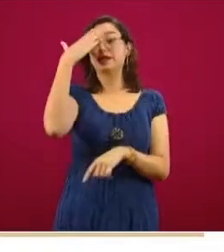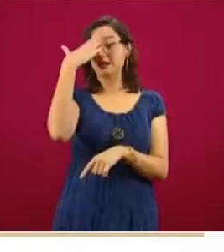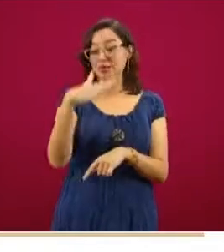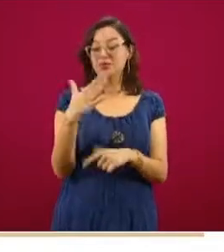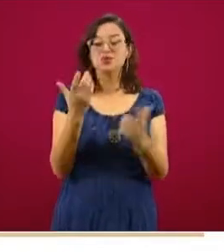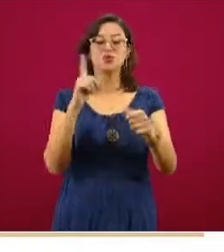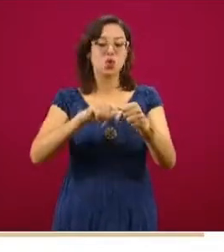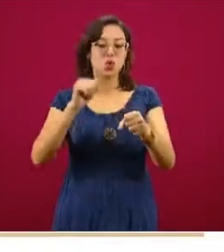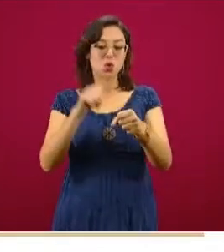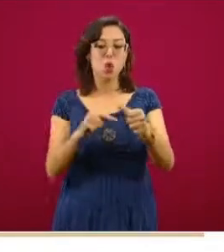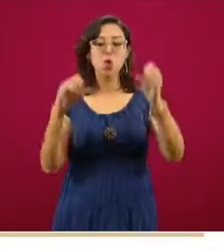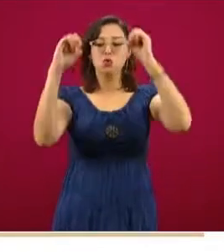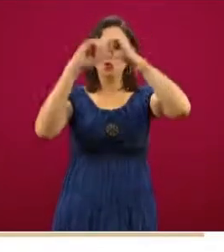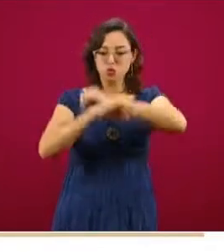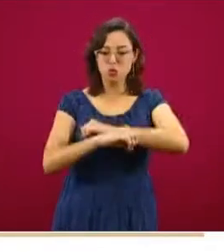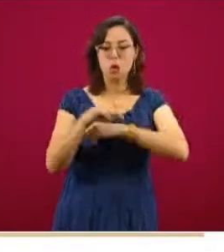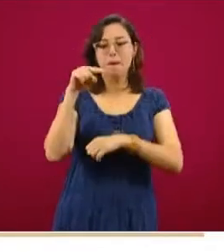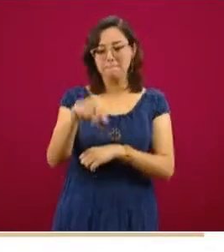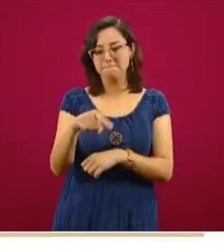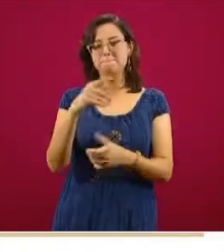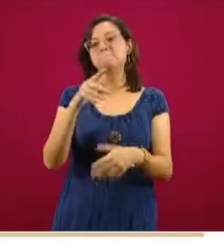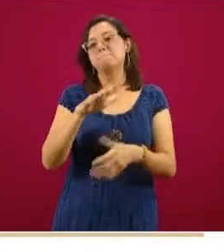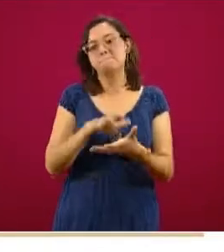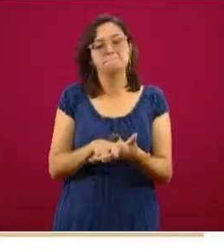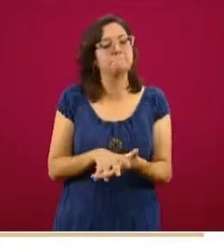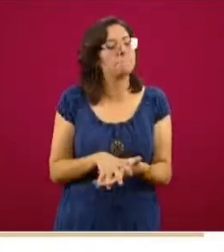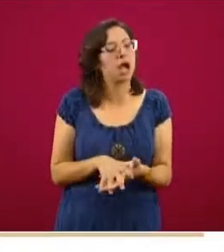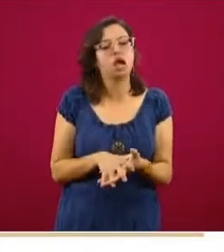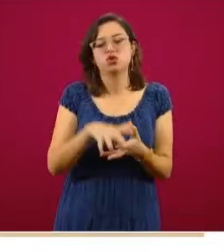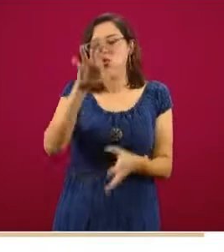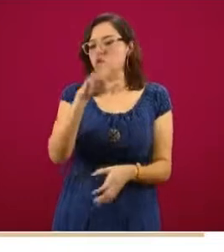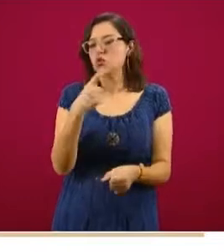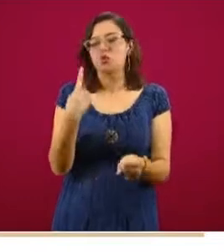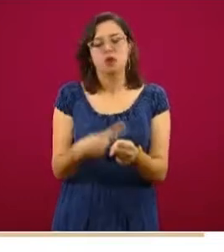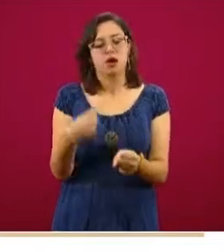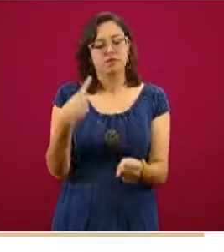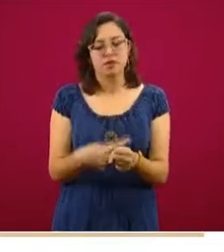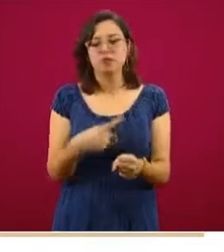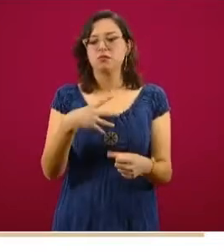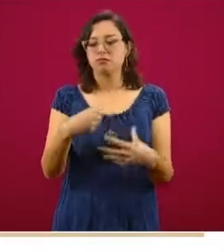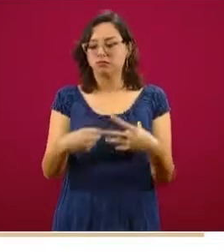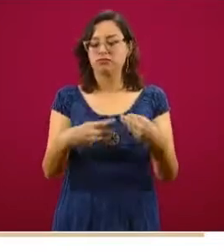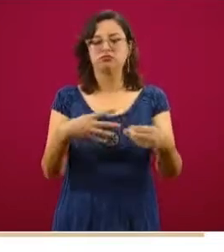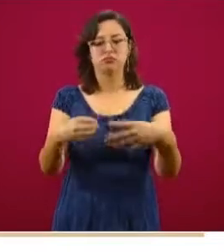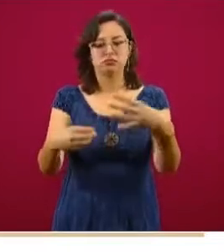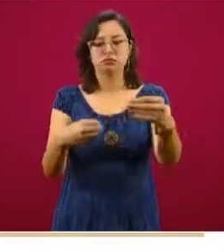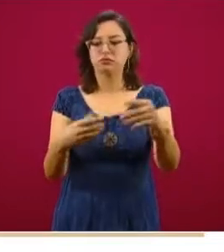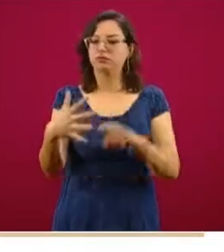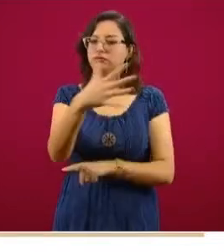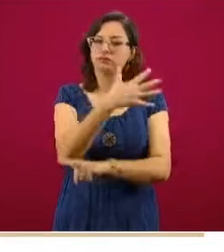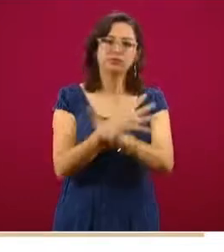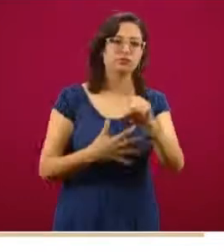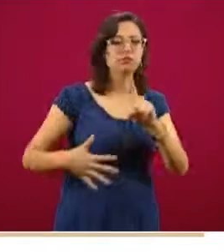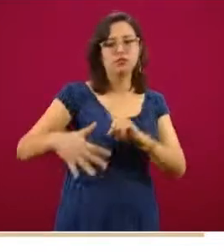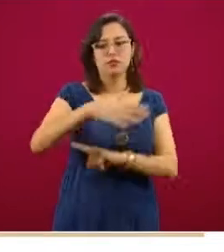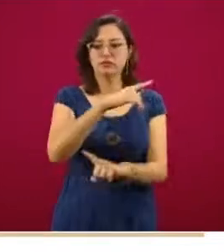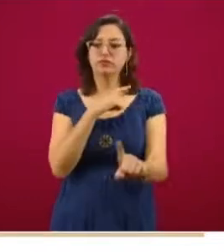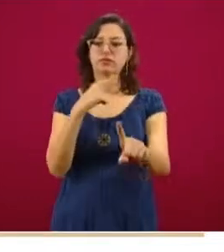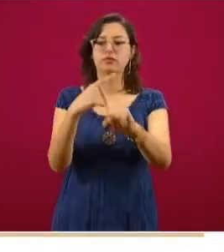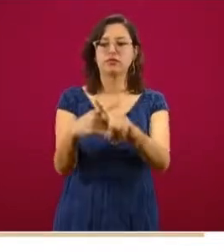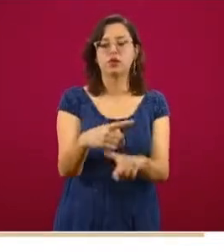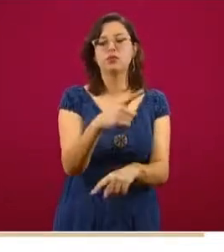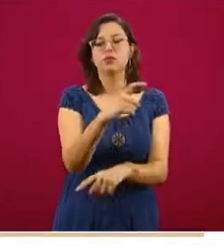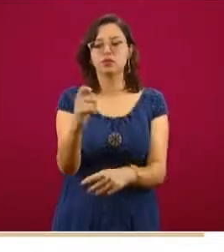más oscuros son los que están realmente ahora sí concentrando la mayor transmisión y afectación poblacional de la